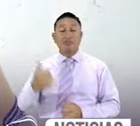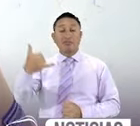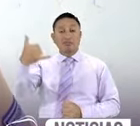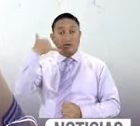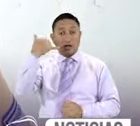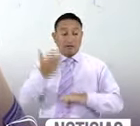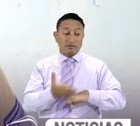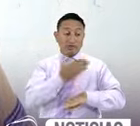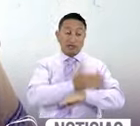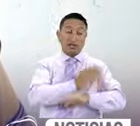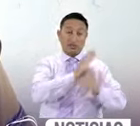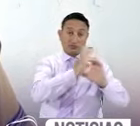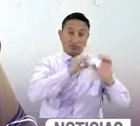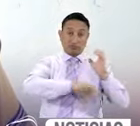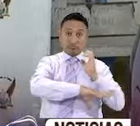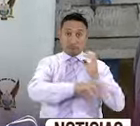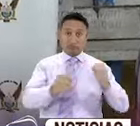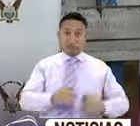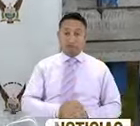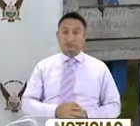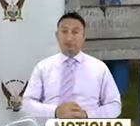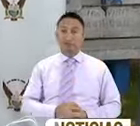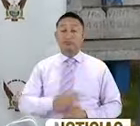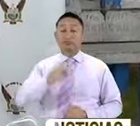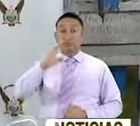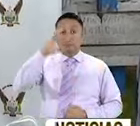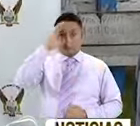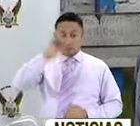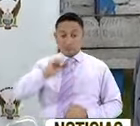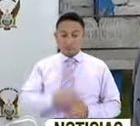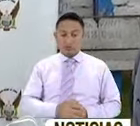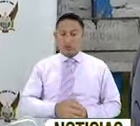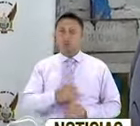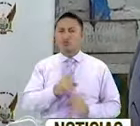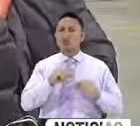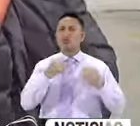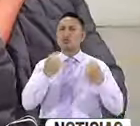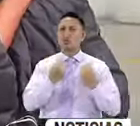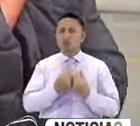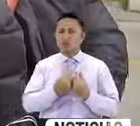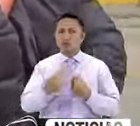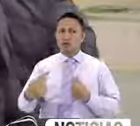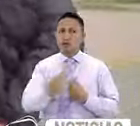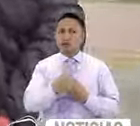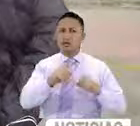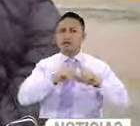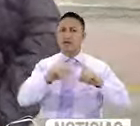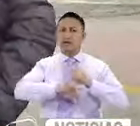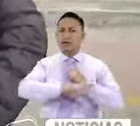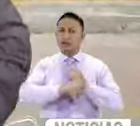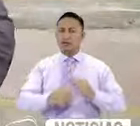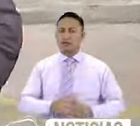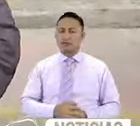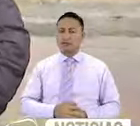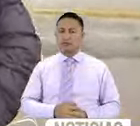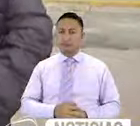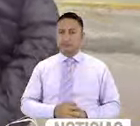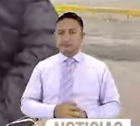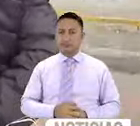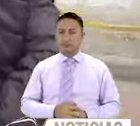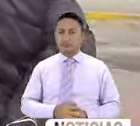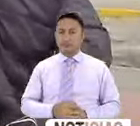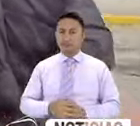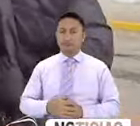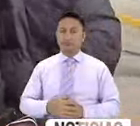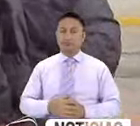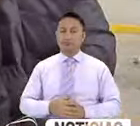sustraídos de las víctimas. La policía presume que serían parte de una banda dedicada a diferentes delitos. En Quito